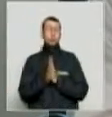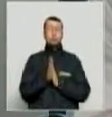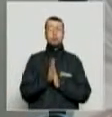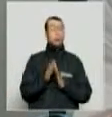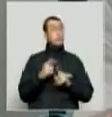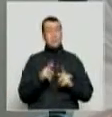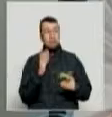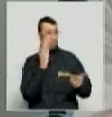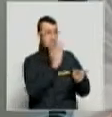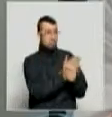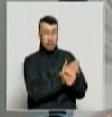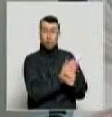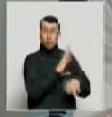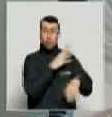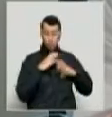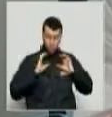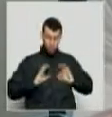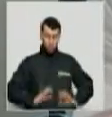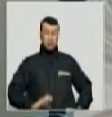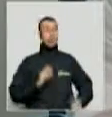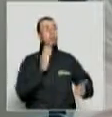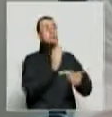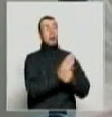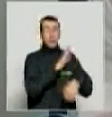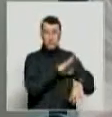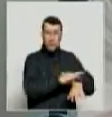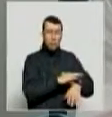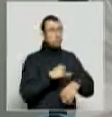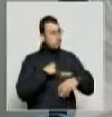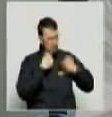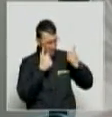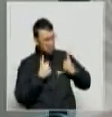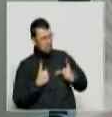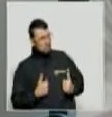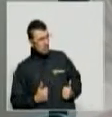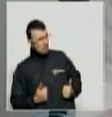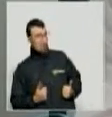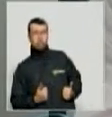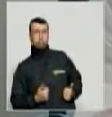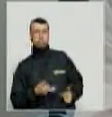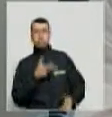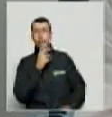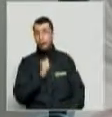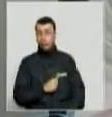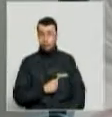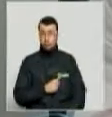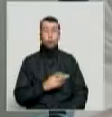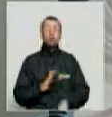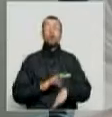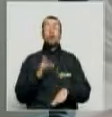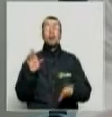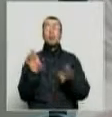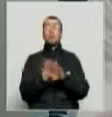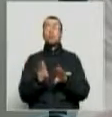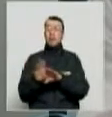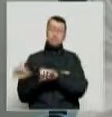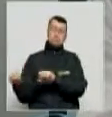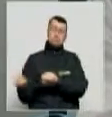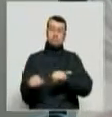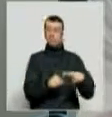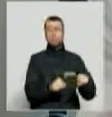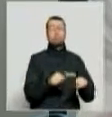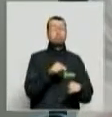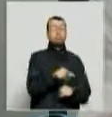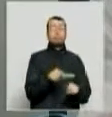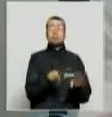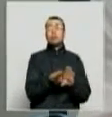a reparación, a revisión, entonces nos toca conseguir la grúa, que es una ambulancia. ¿Por qué?